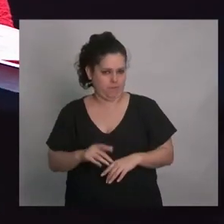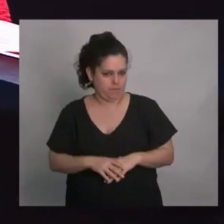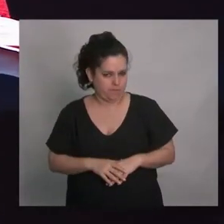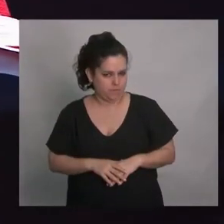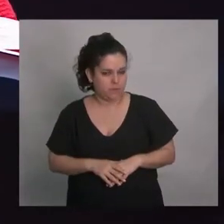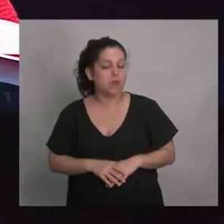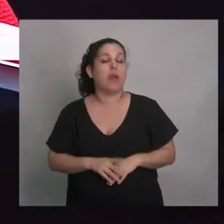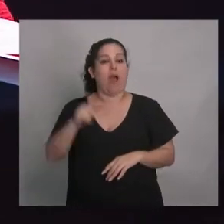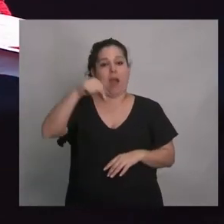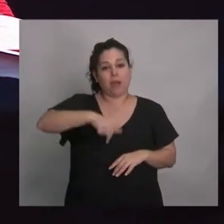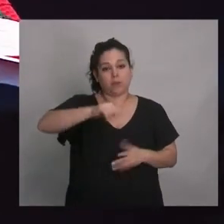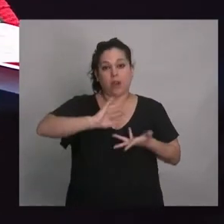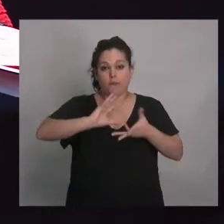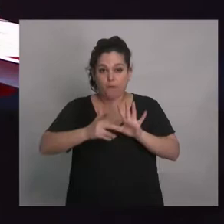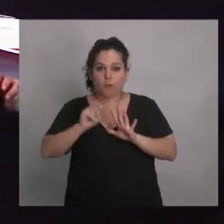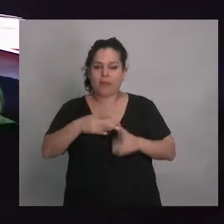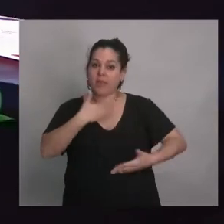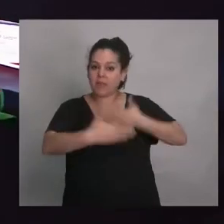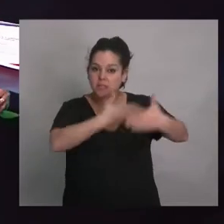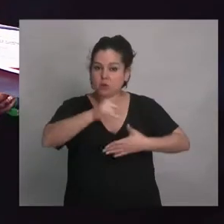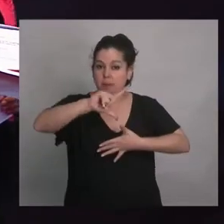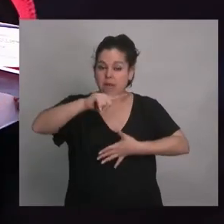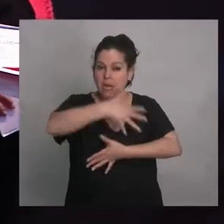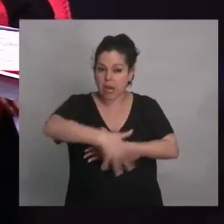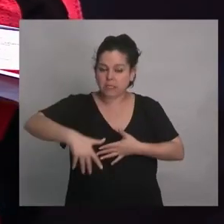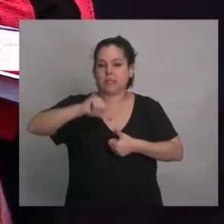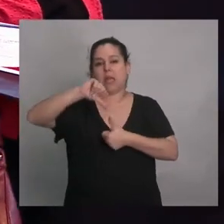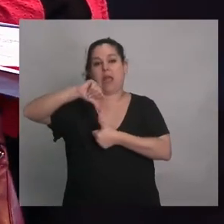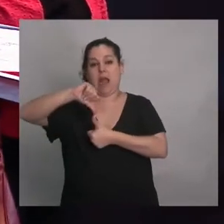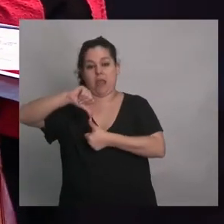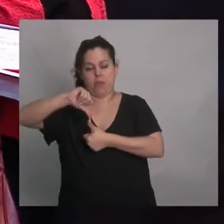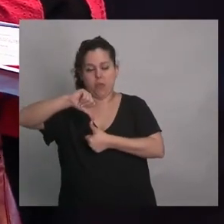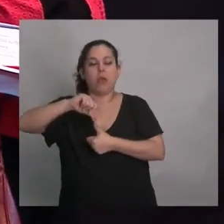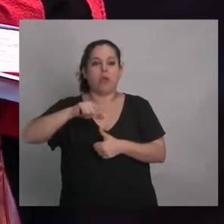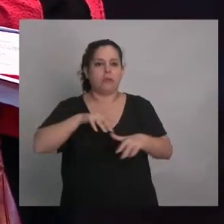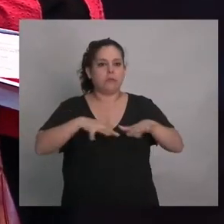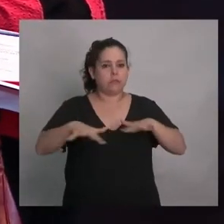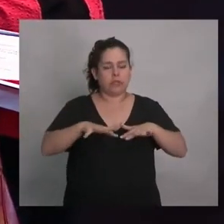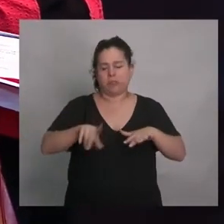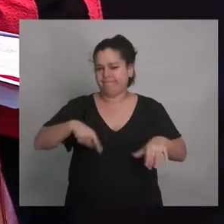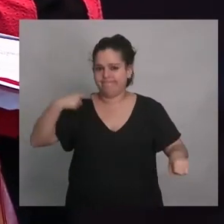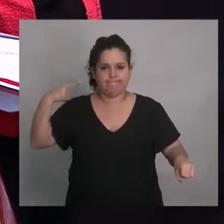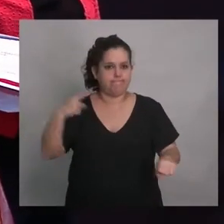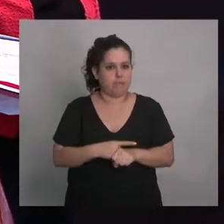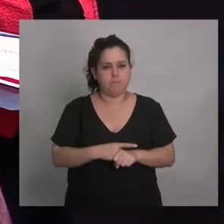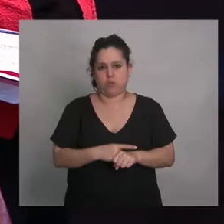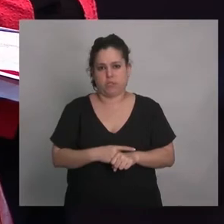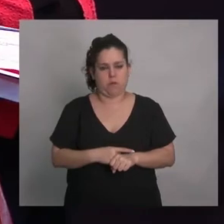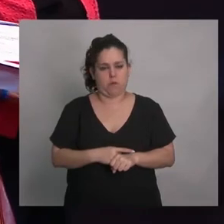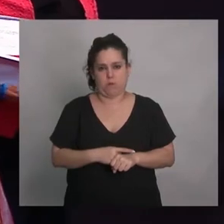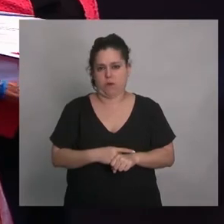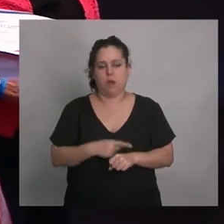actual estilo de desarrollo en américa latina y el caribe es inviable y así lo hemos dicho